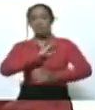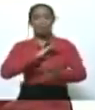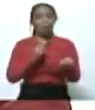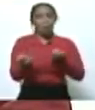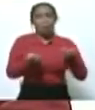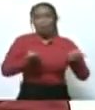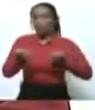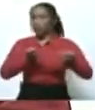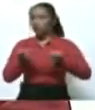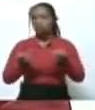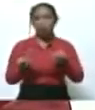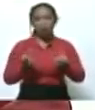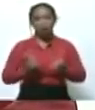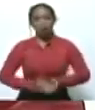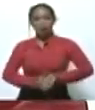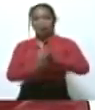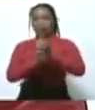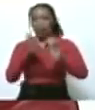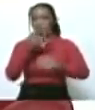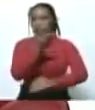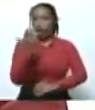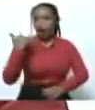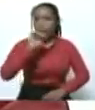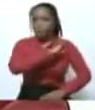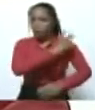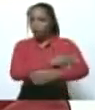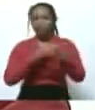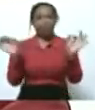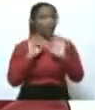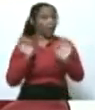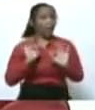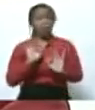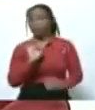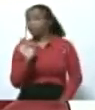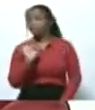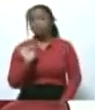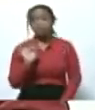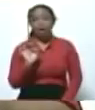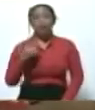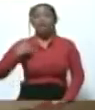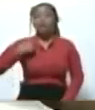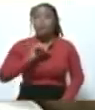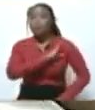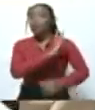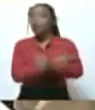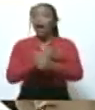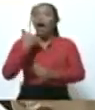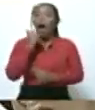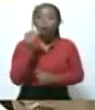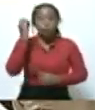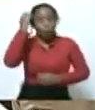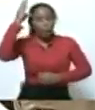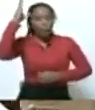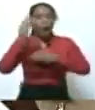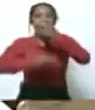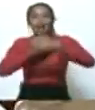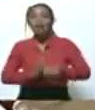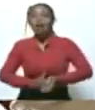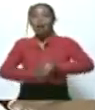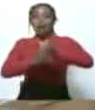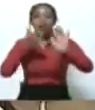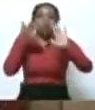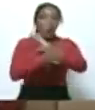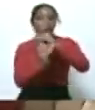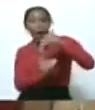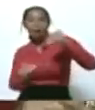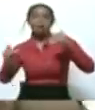controlando delegados usted tiene poder. Usted tiene poder nada. Le tiene poder si es capaz de ejercer liderazgo por